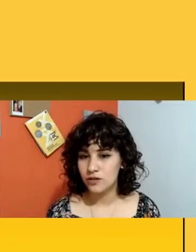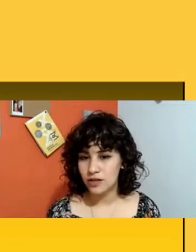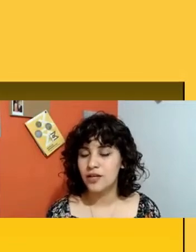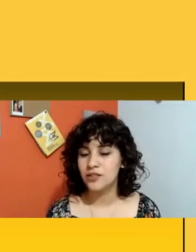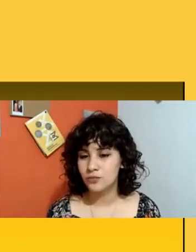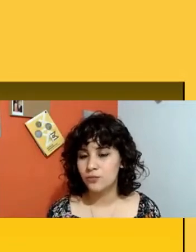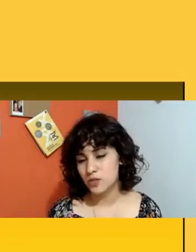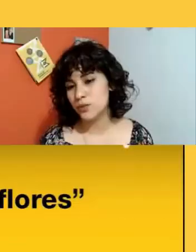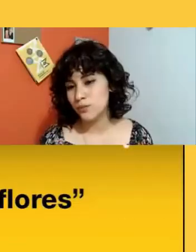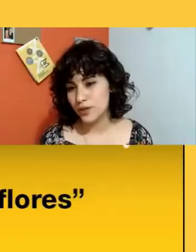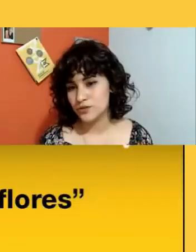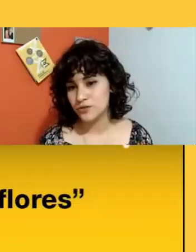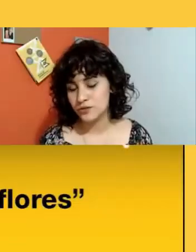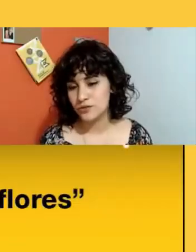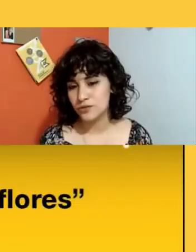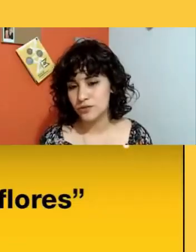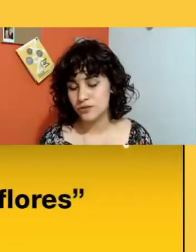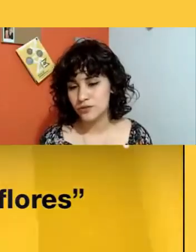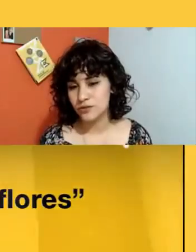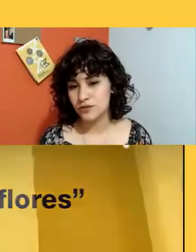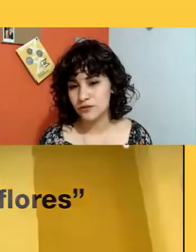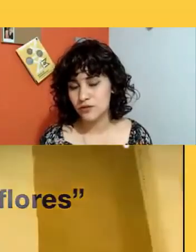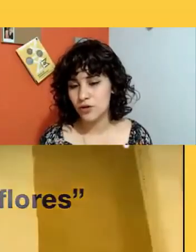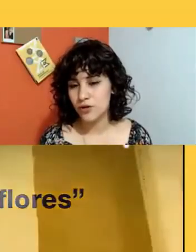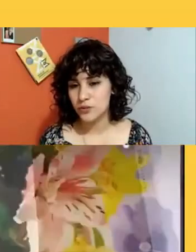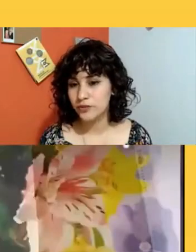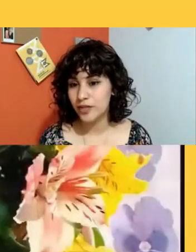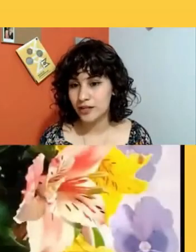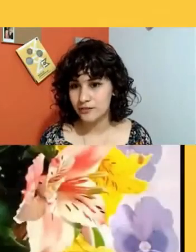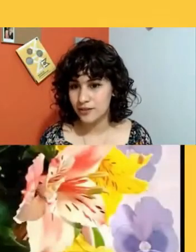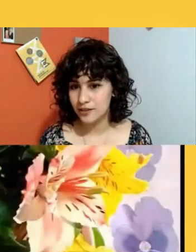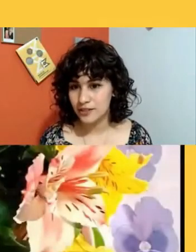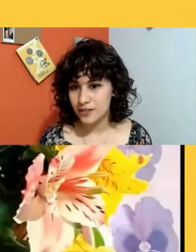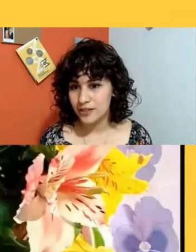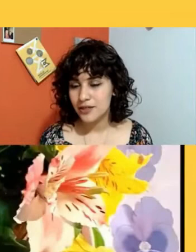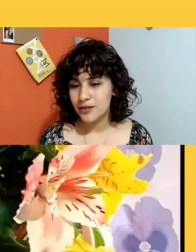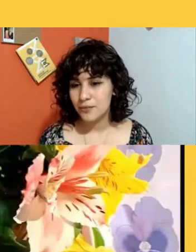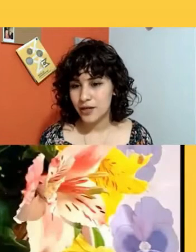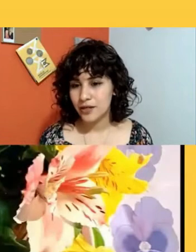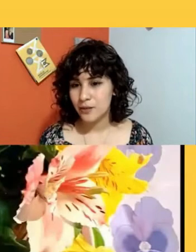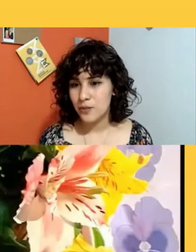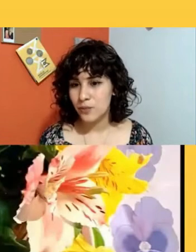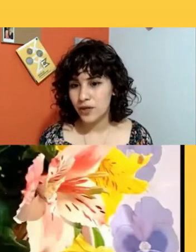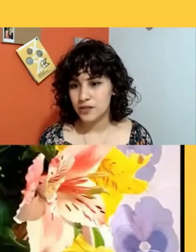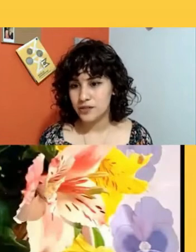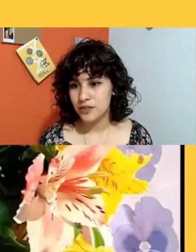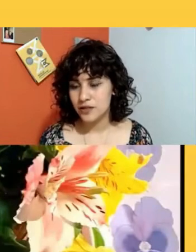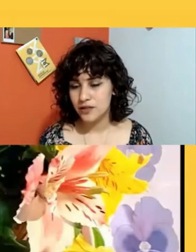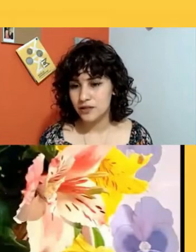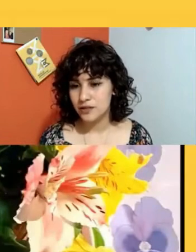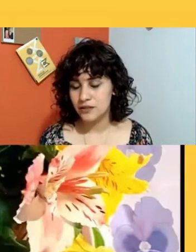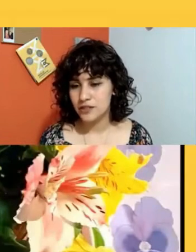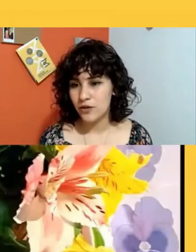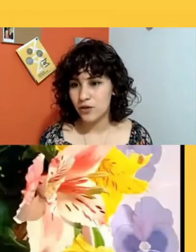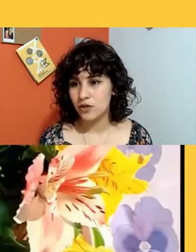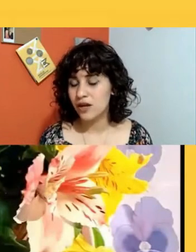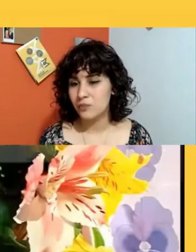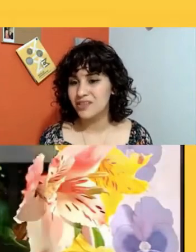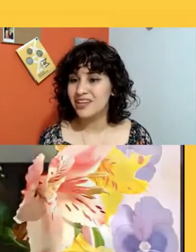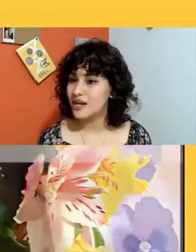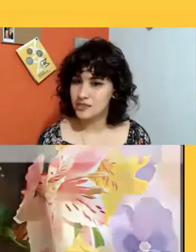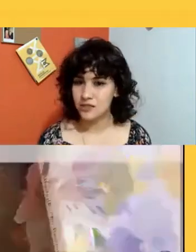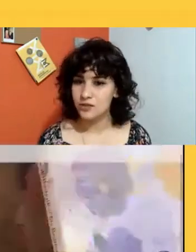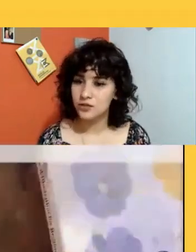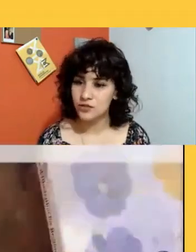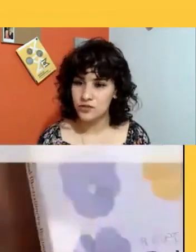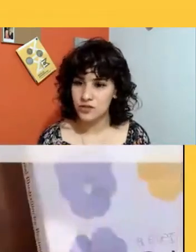ido recreando paso por paso, ¿no? Lo que corresponde a la actividad, para que también pueda ser desarrollado de repente